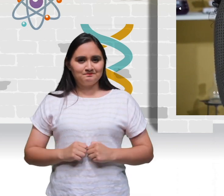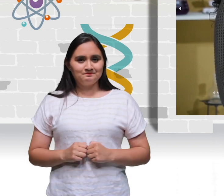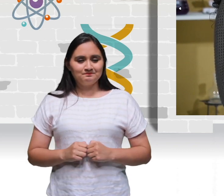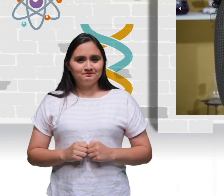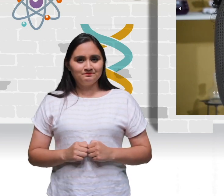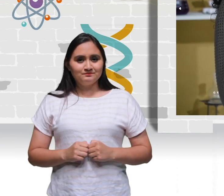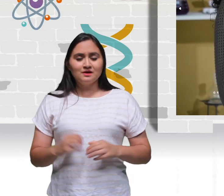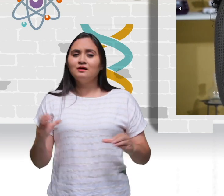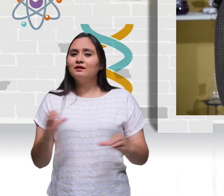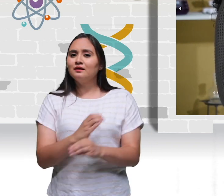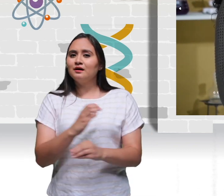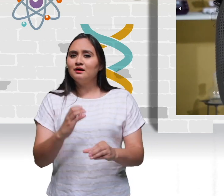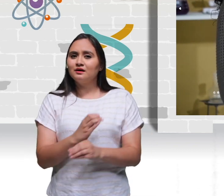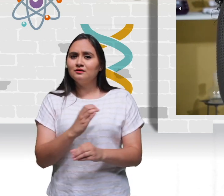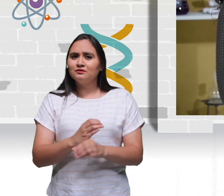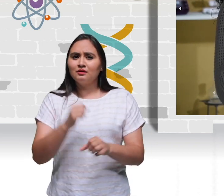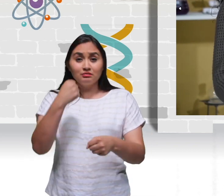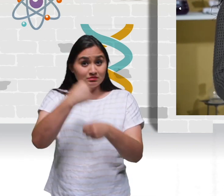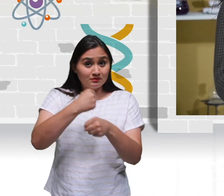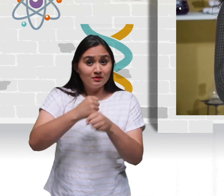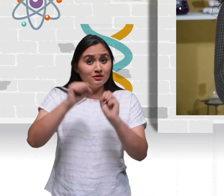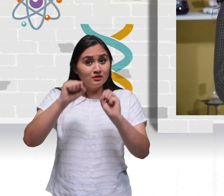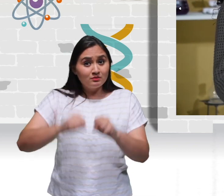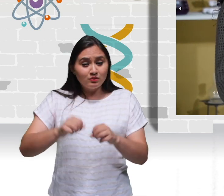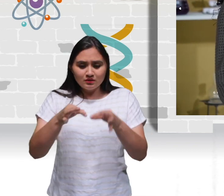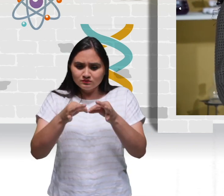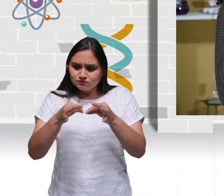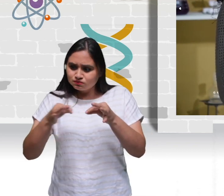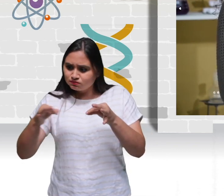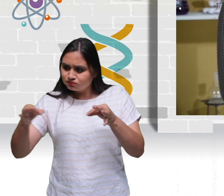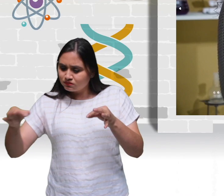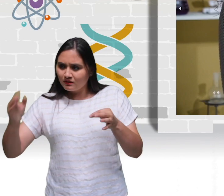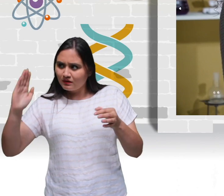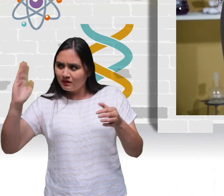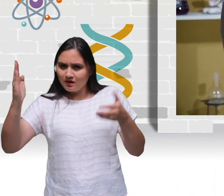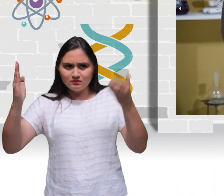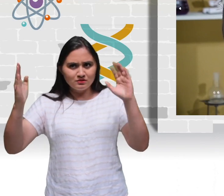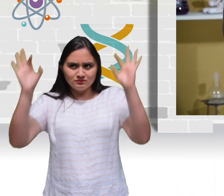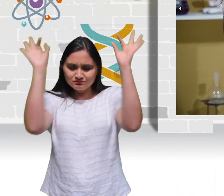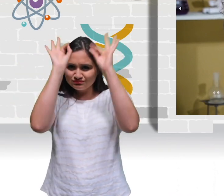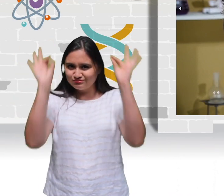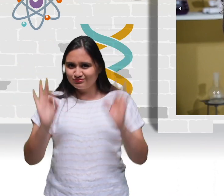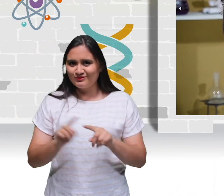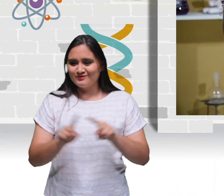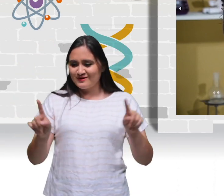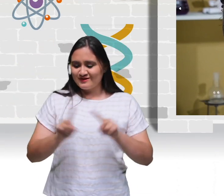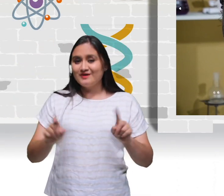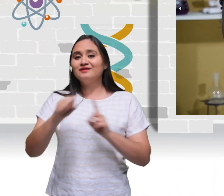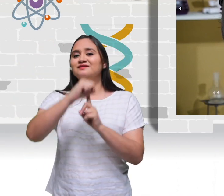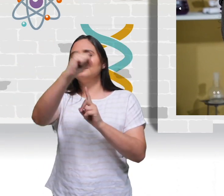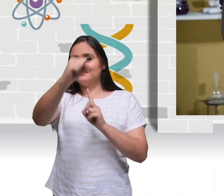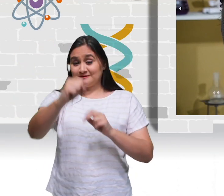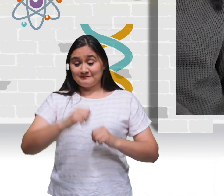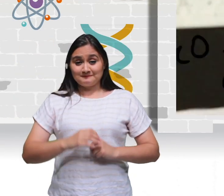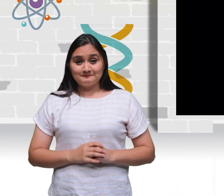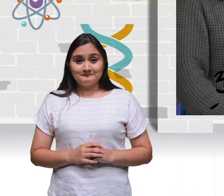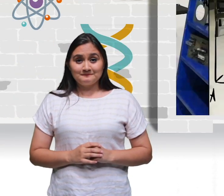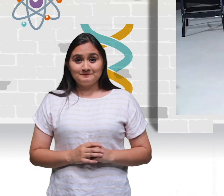trabajo. El cálculo del trabajo nos permite medir las variaciones de energía que existen en un